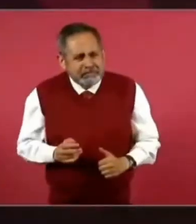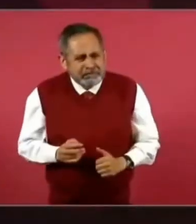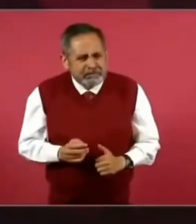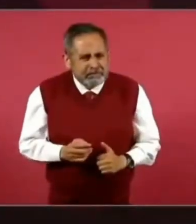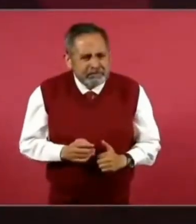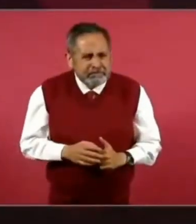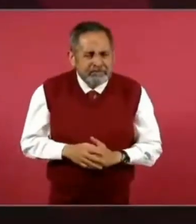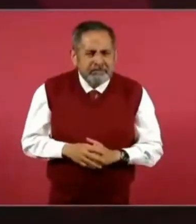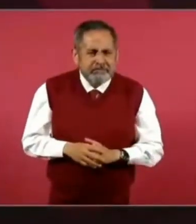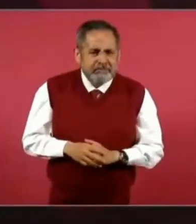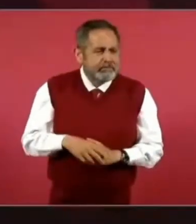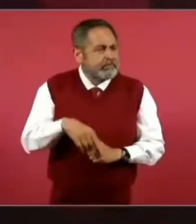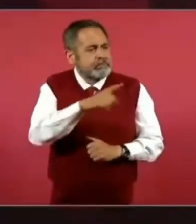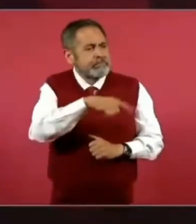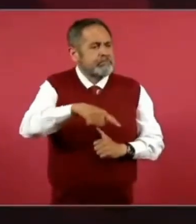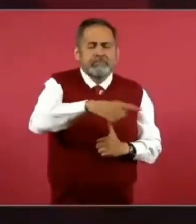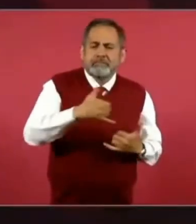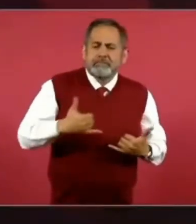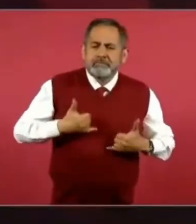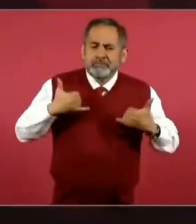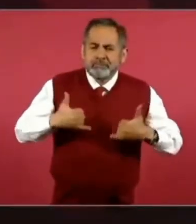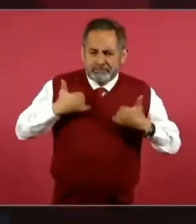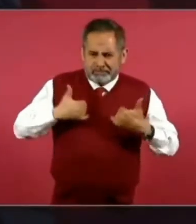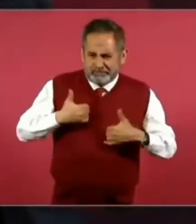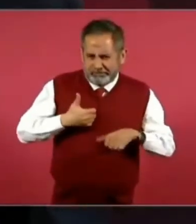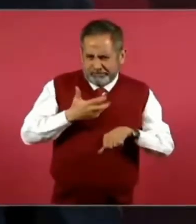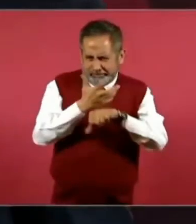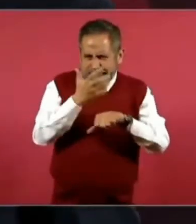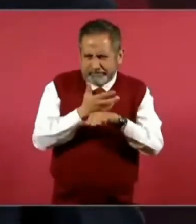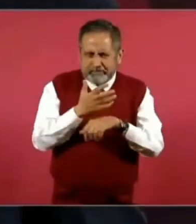qué lleva a los jóvenes